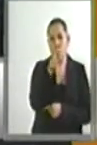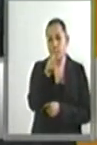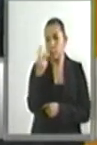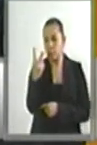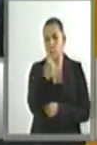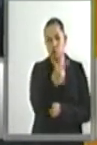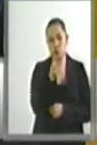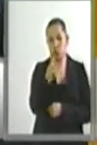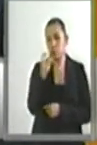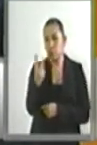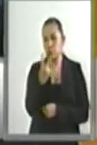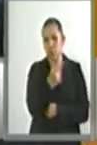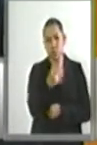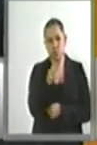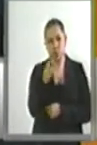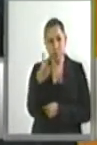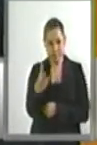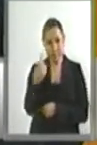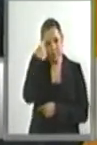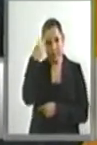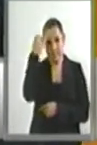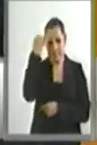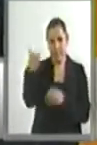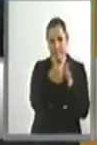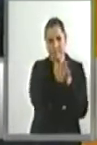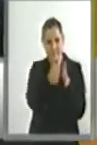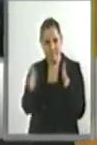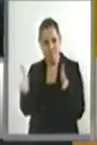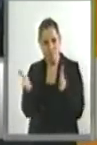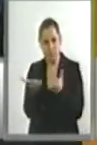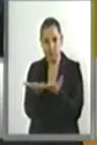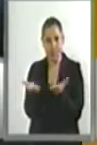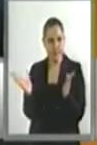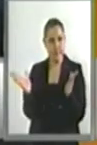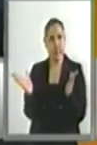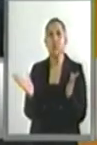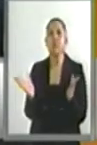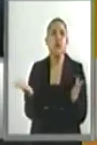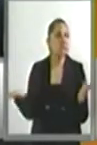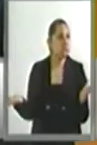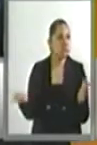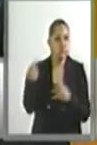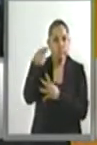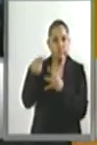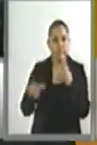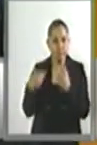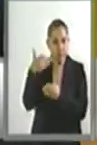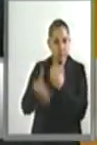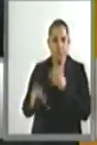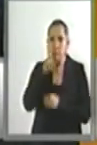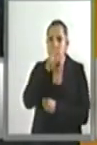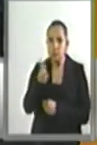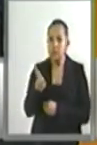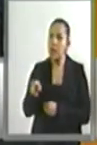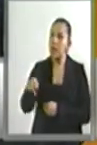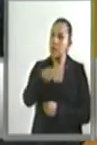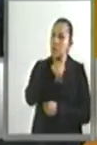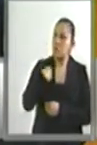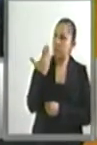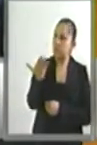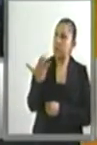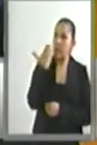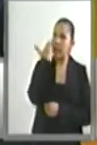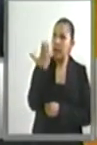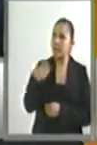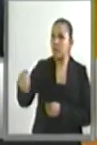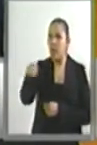2.2, 2.3 de la temporada abierta, es necesario evitar que las negociaciones se den bajo